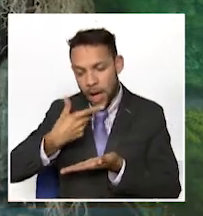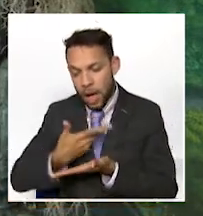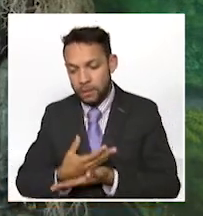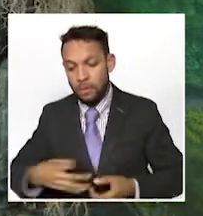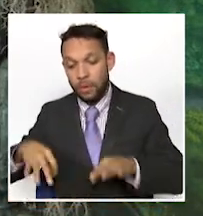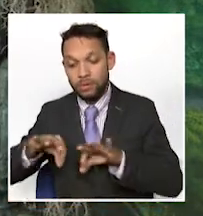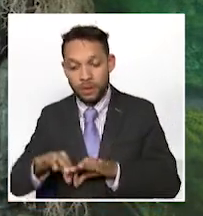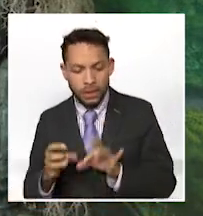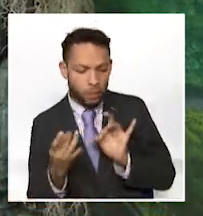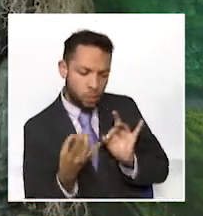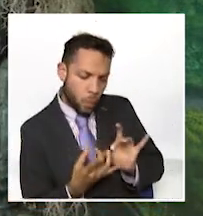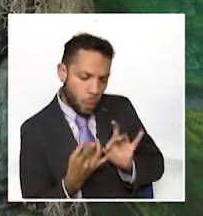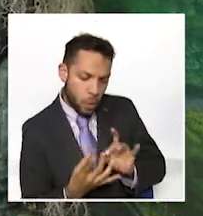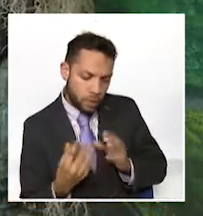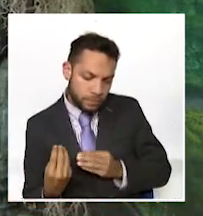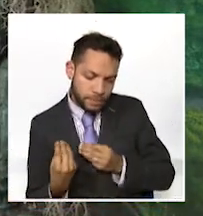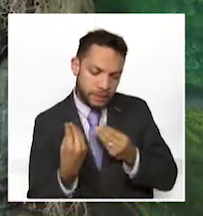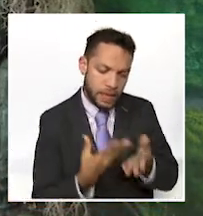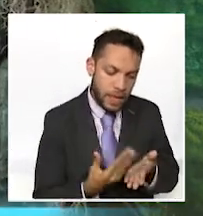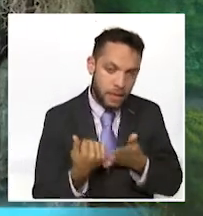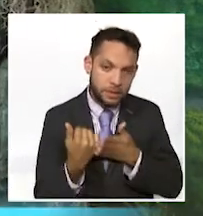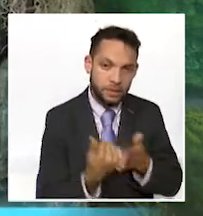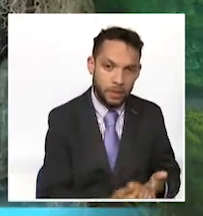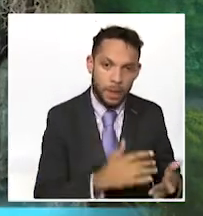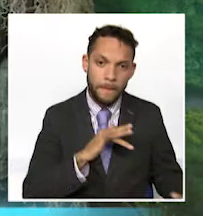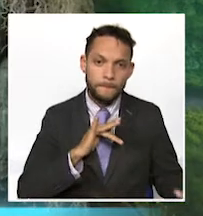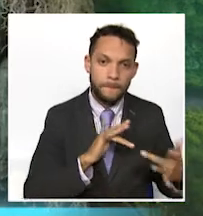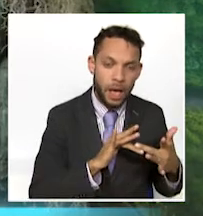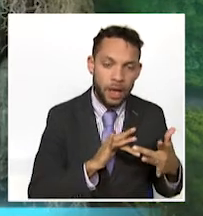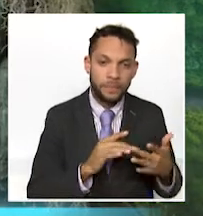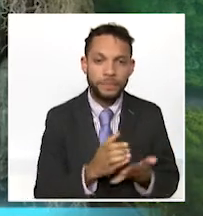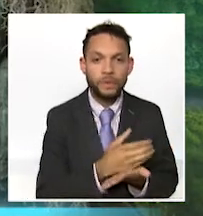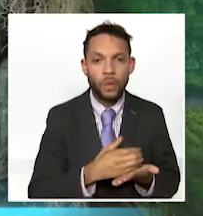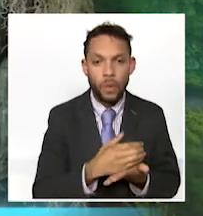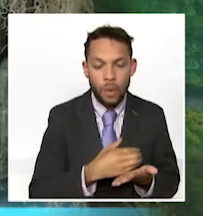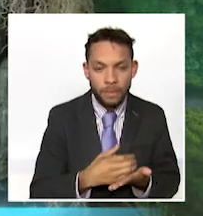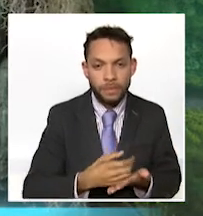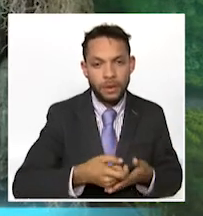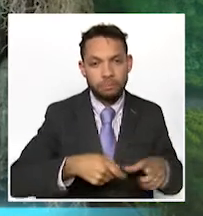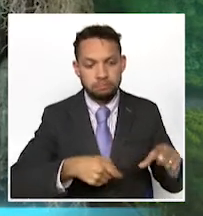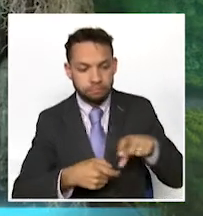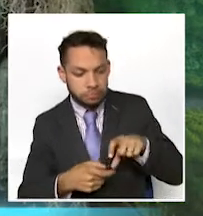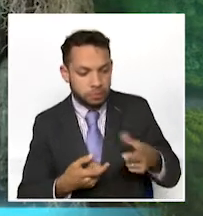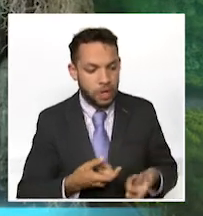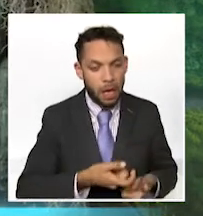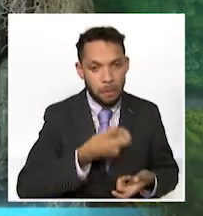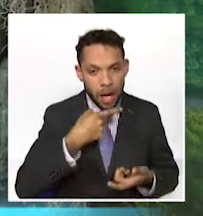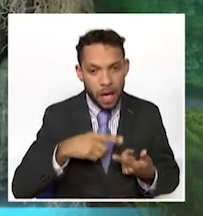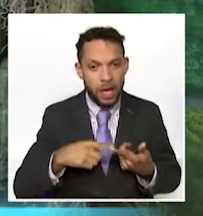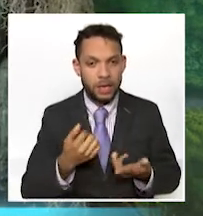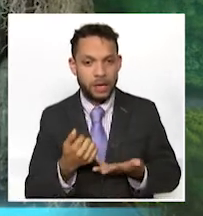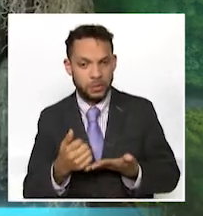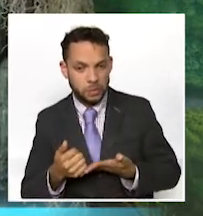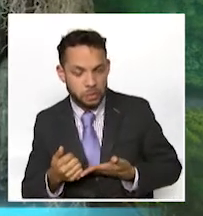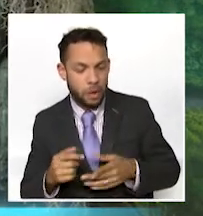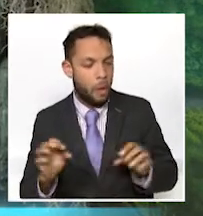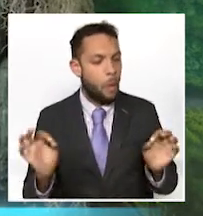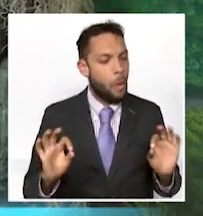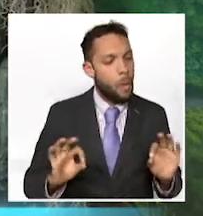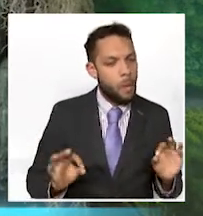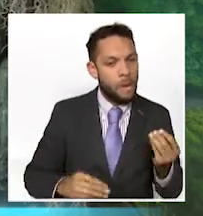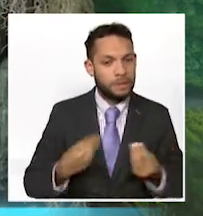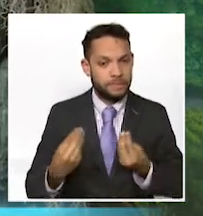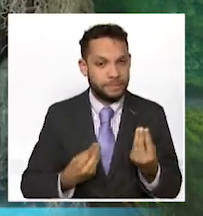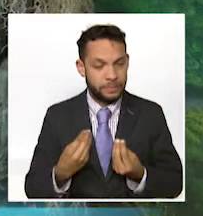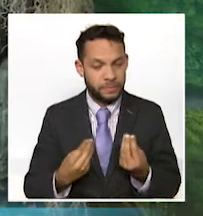y entender por qué le damos a los pacientes muchas veces un biocolag, o por qué le estamos dando unos minerales, o por qué le estamos haciendo